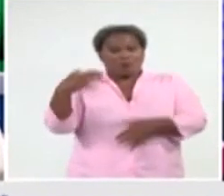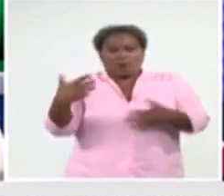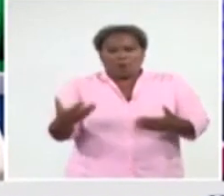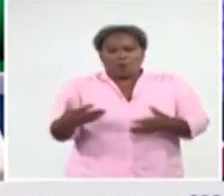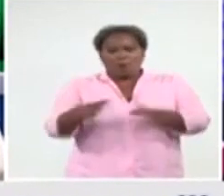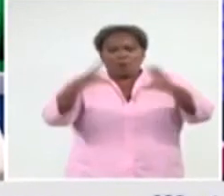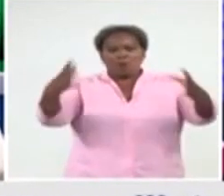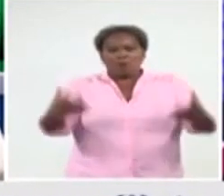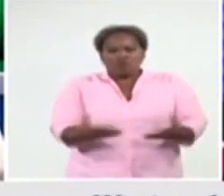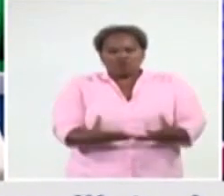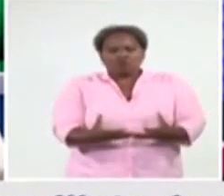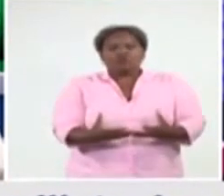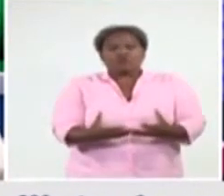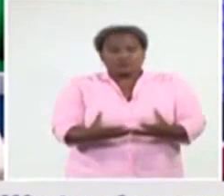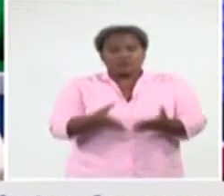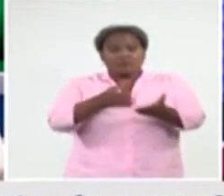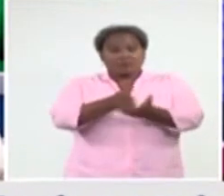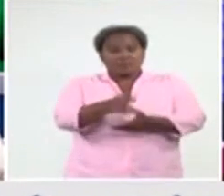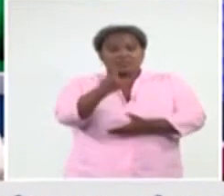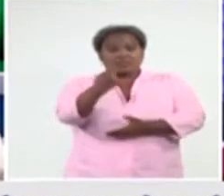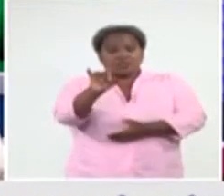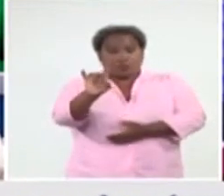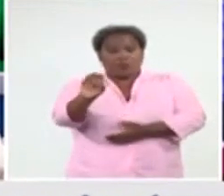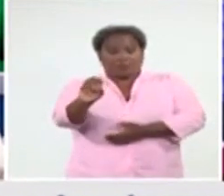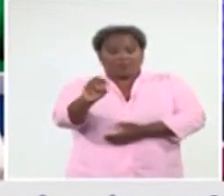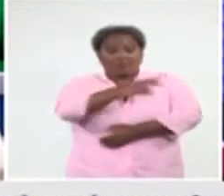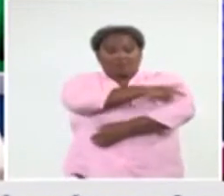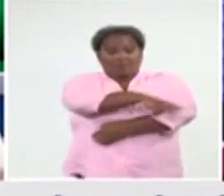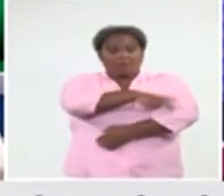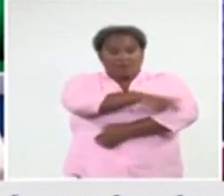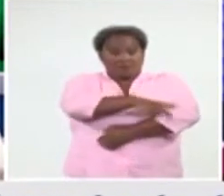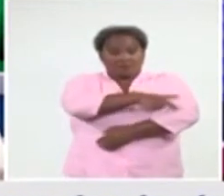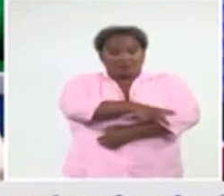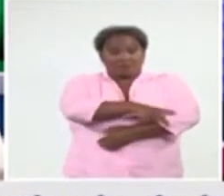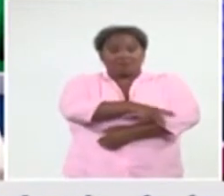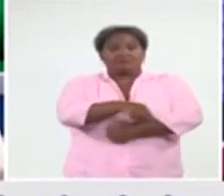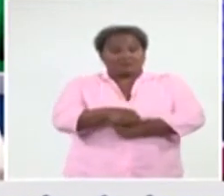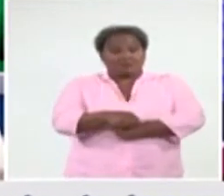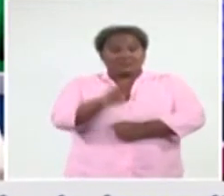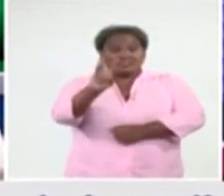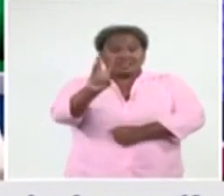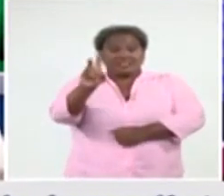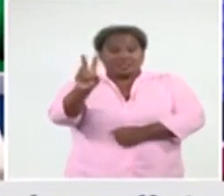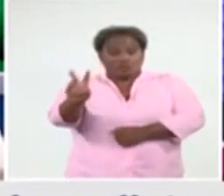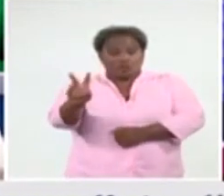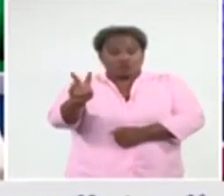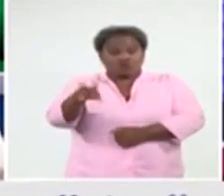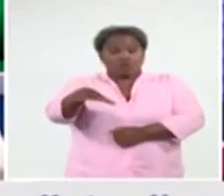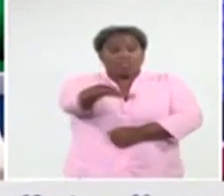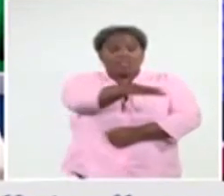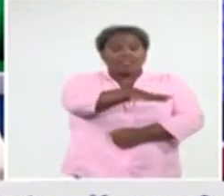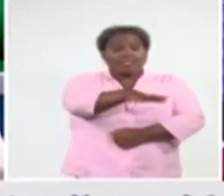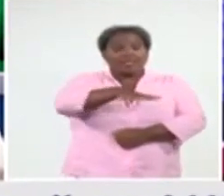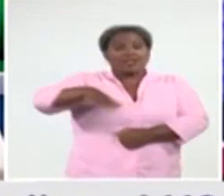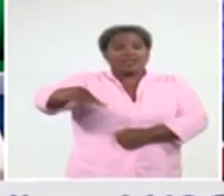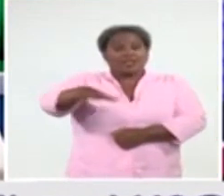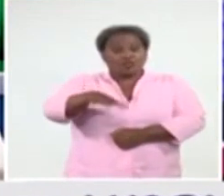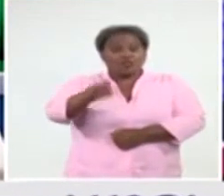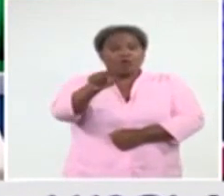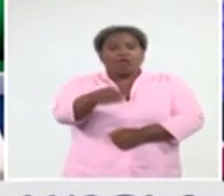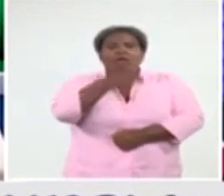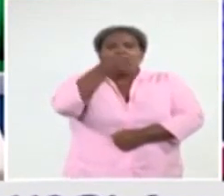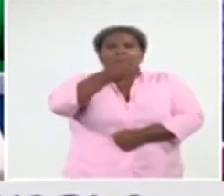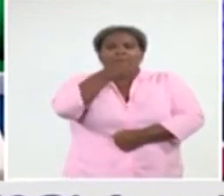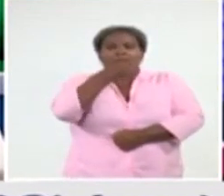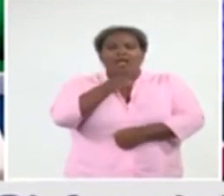Se mantienen 190 países y se ha incrementado a 32 territorios que han notificado casos de COVID en